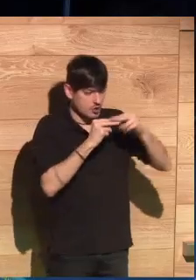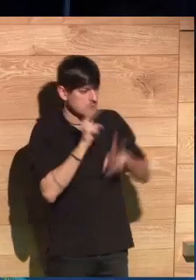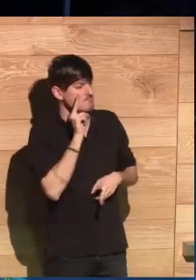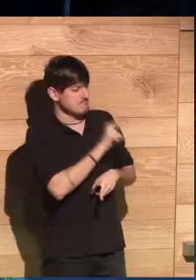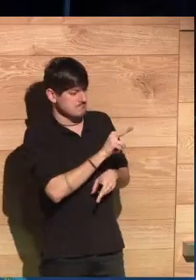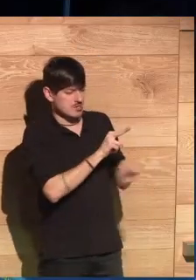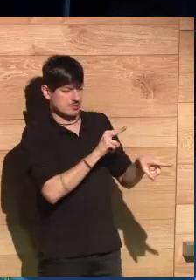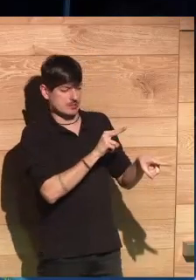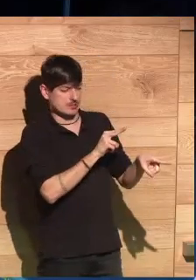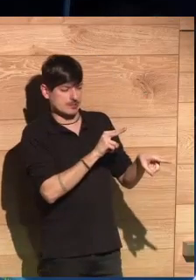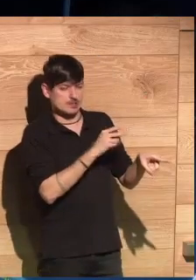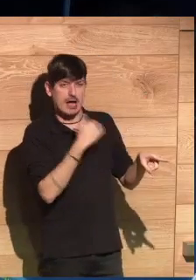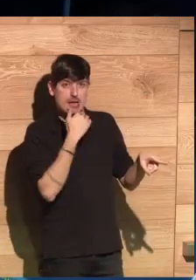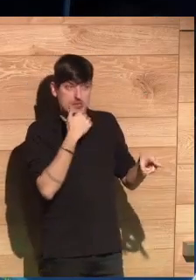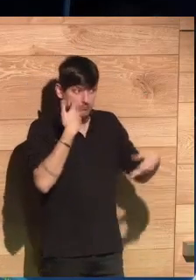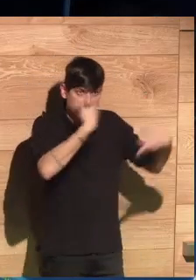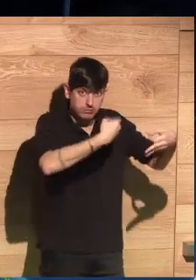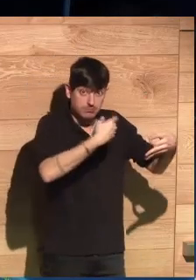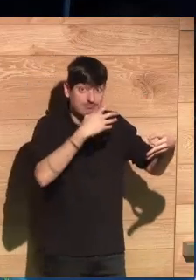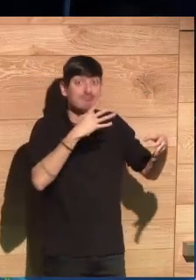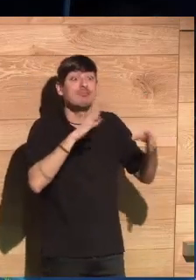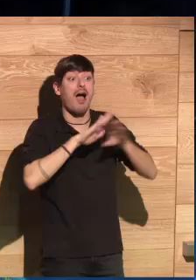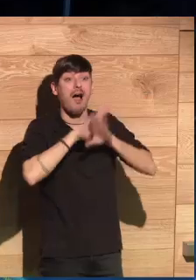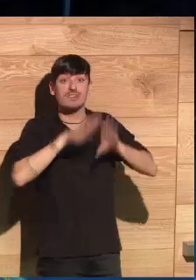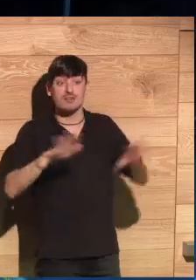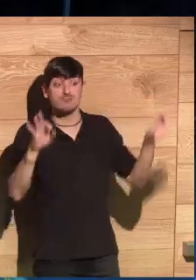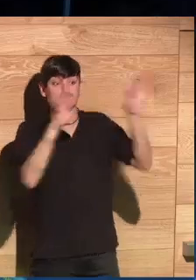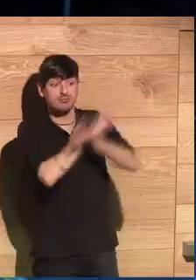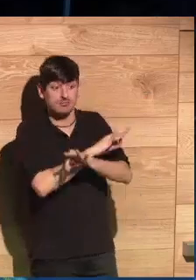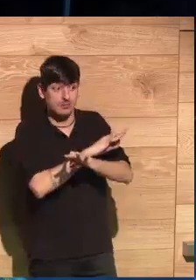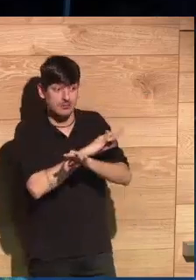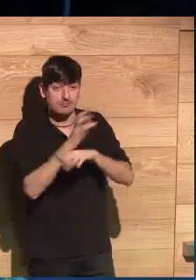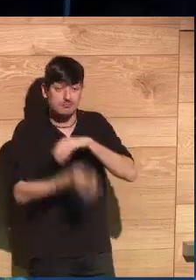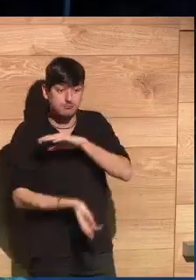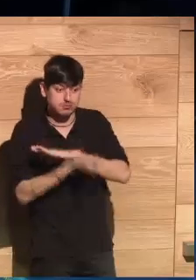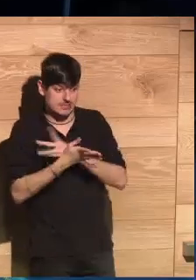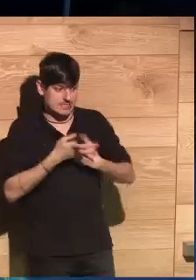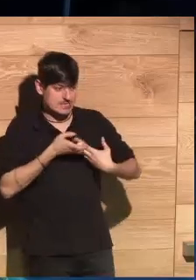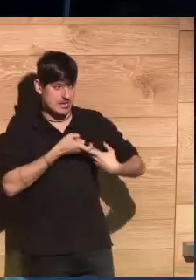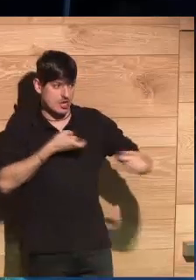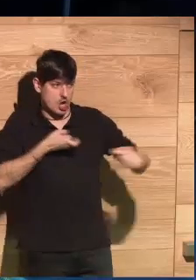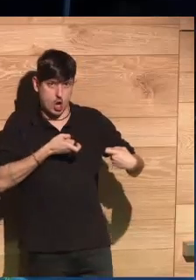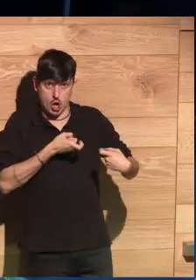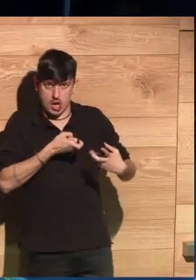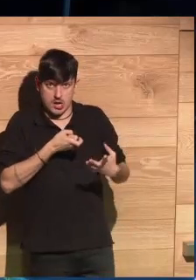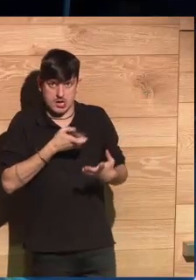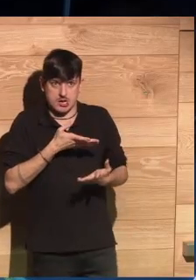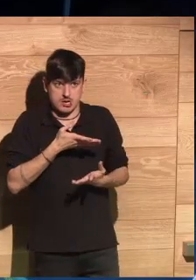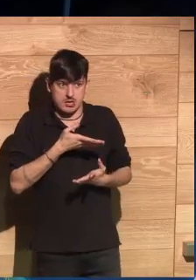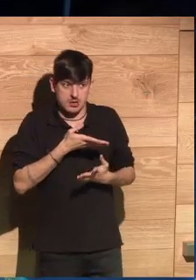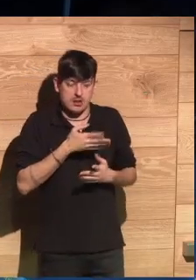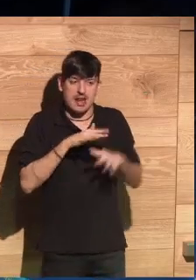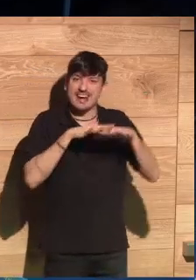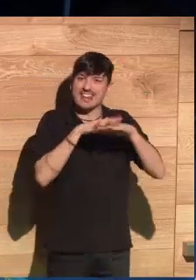malentendido personal puede originar todo tipo de tensiones, y eso lo vemos mucho en redes, con